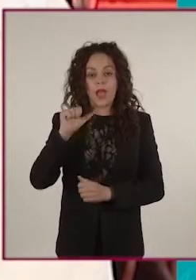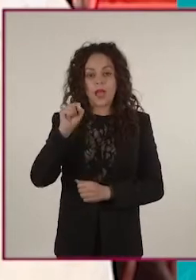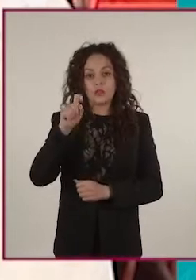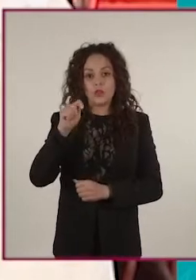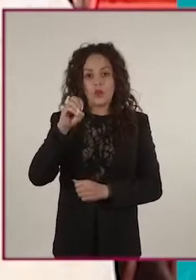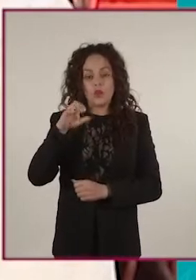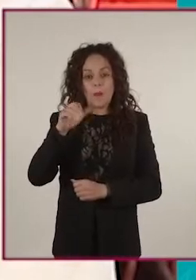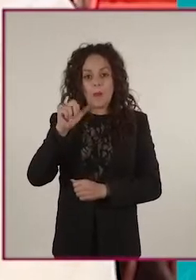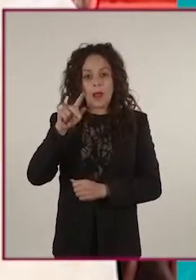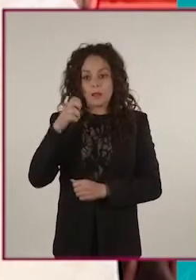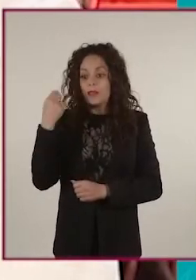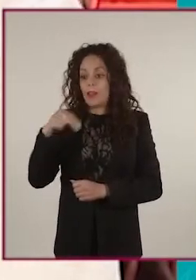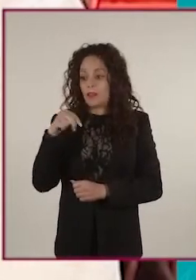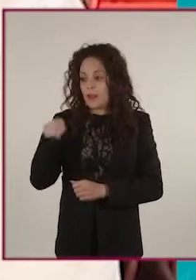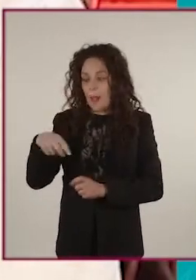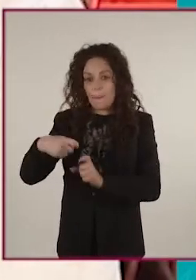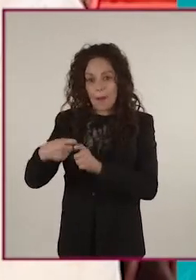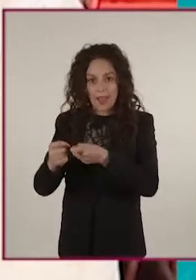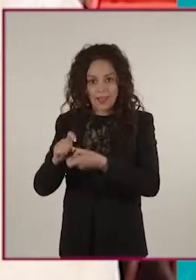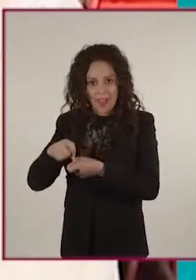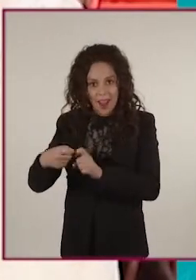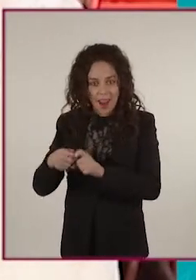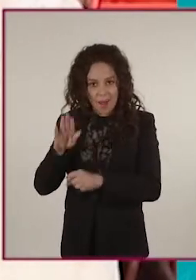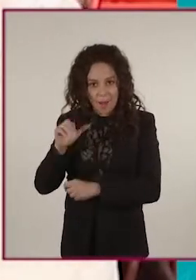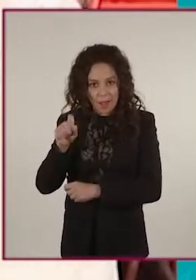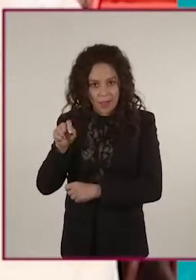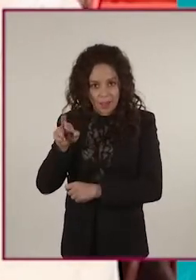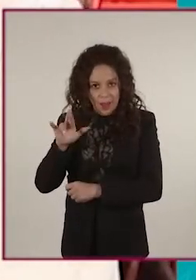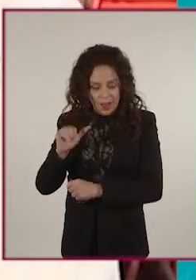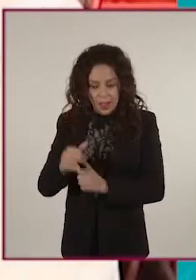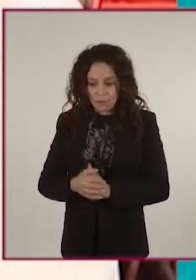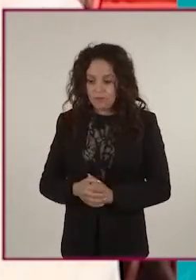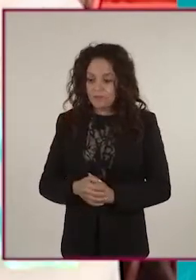que trabajamos. Pero después